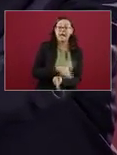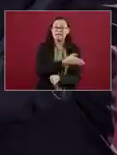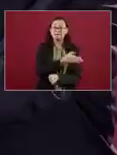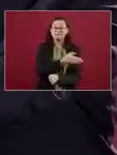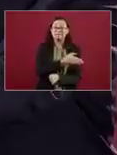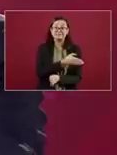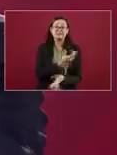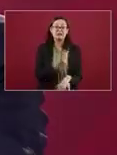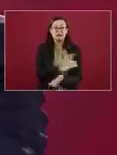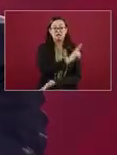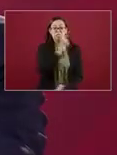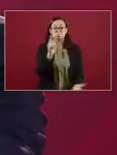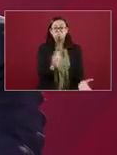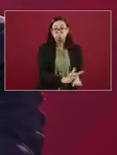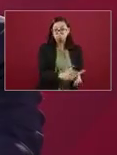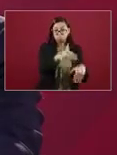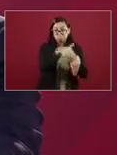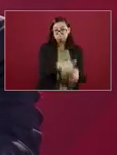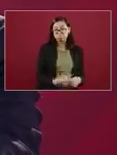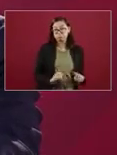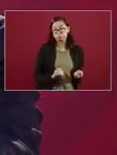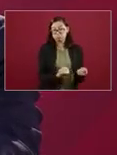era un estado de chueco.